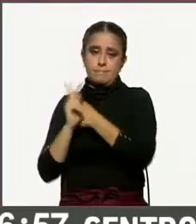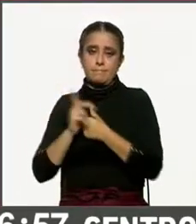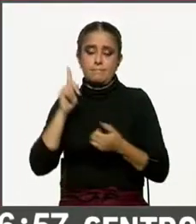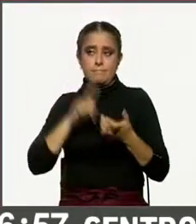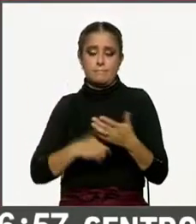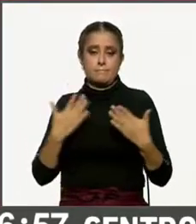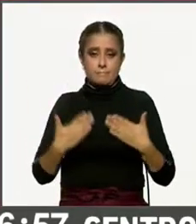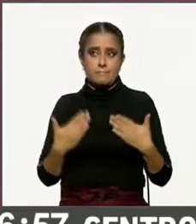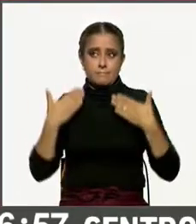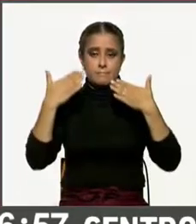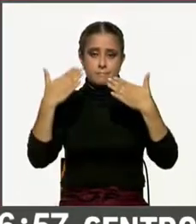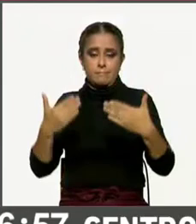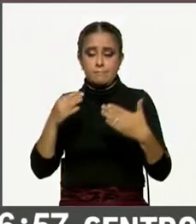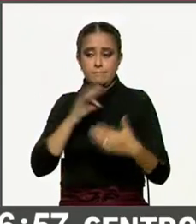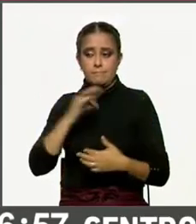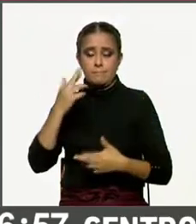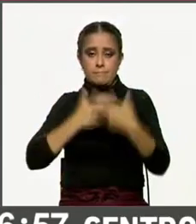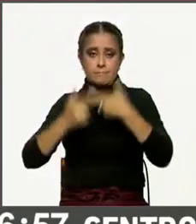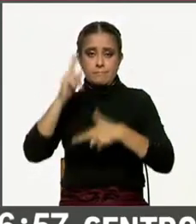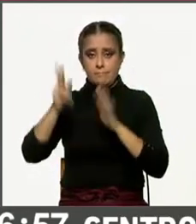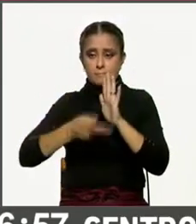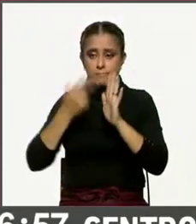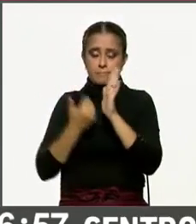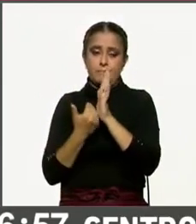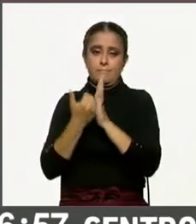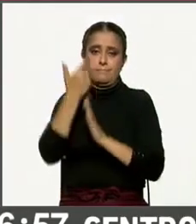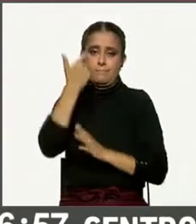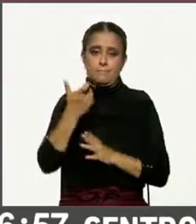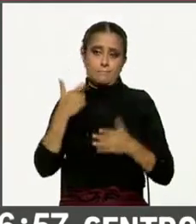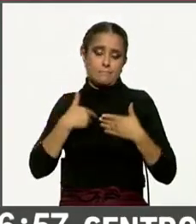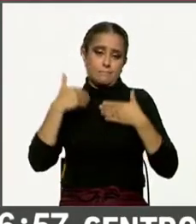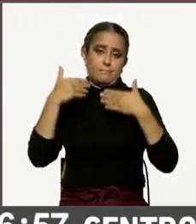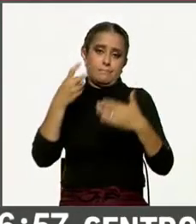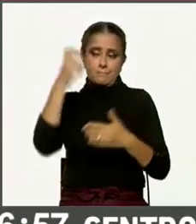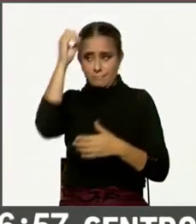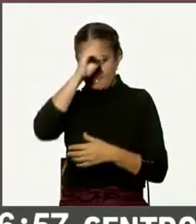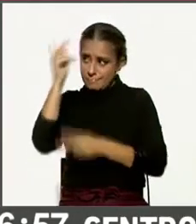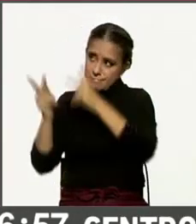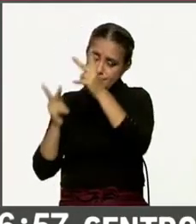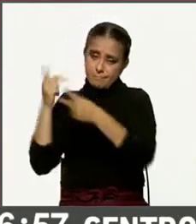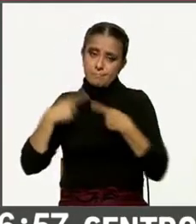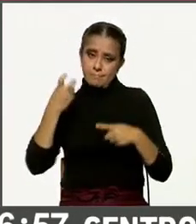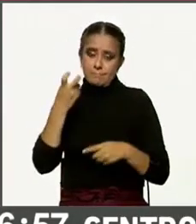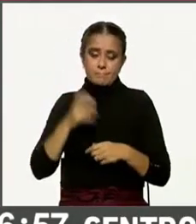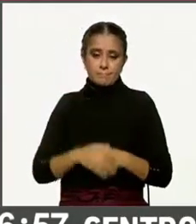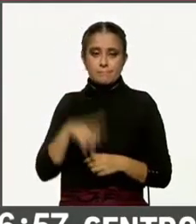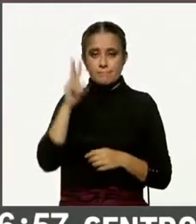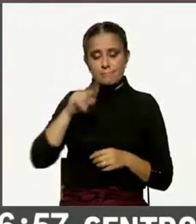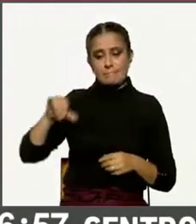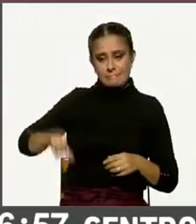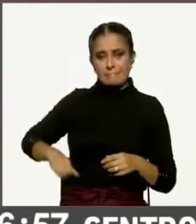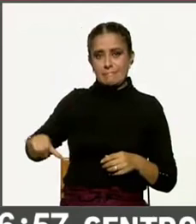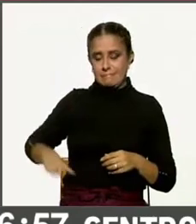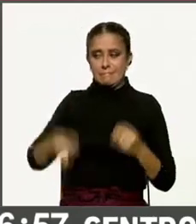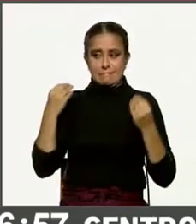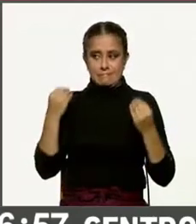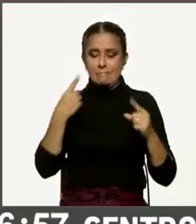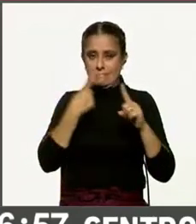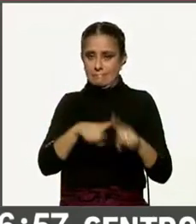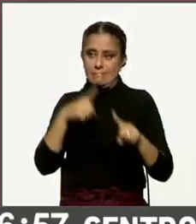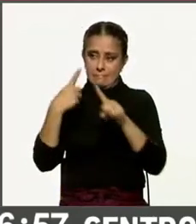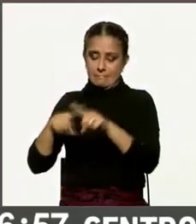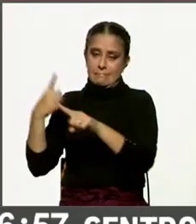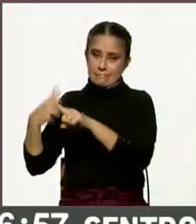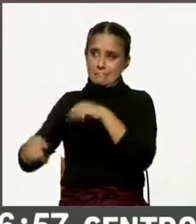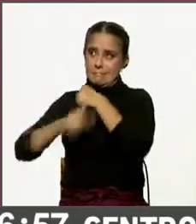tenemos en la recuperación y en qué actores. Muy bien, pues interesante, como dices, hay muchos contrastes, Paco, y eso es lo que hay que